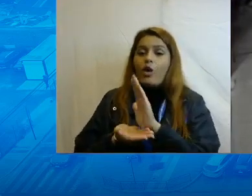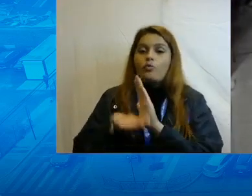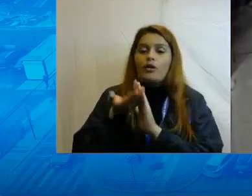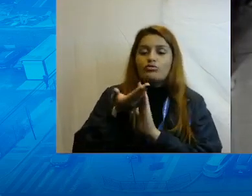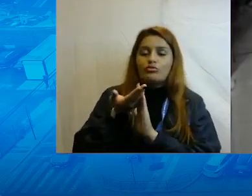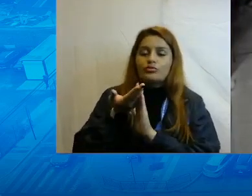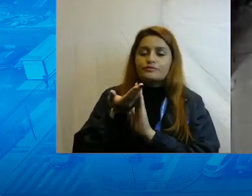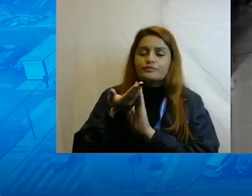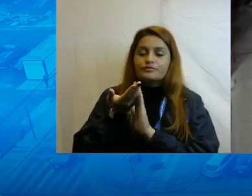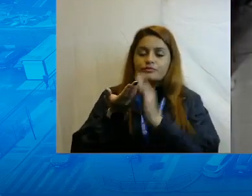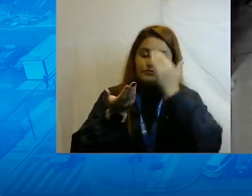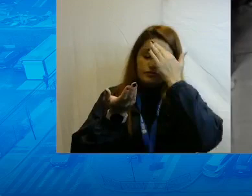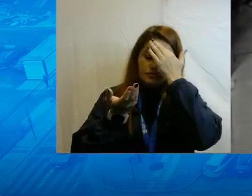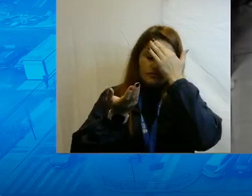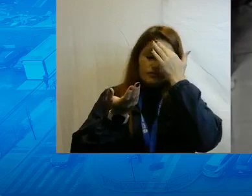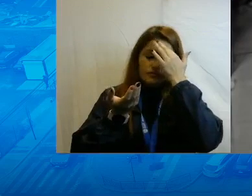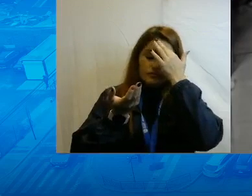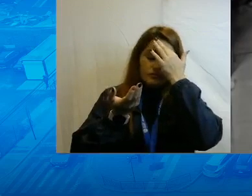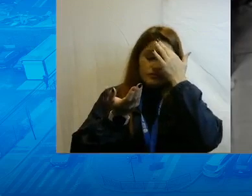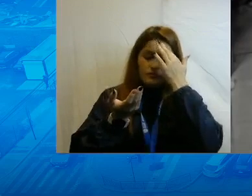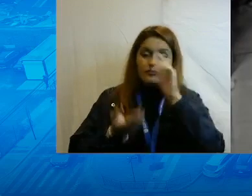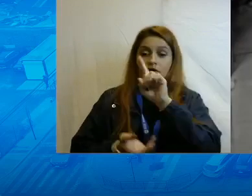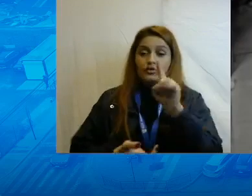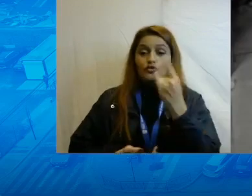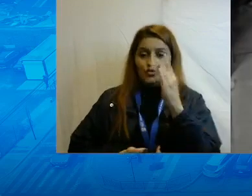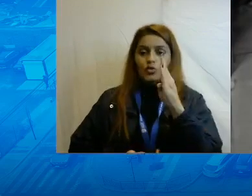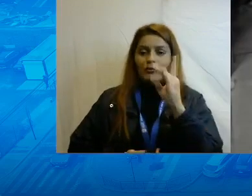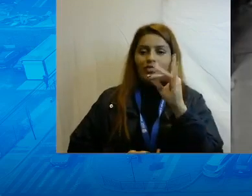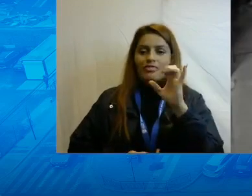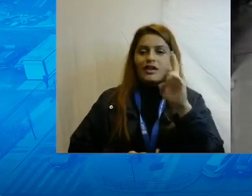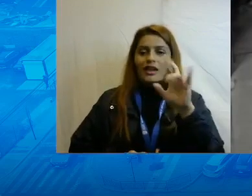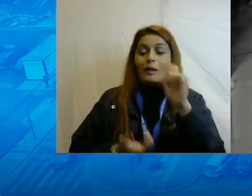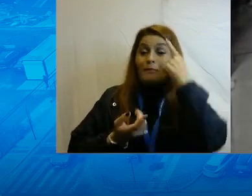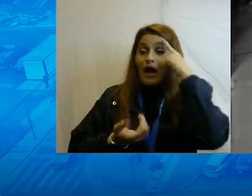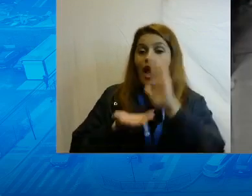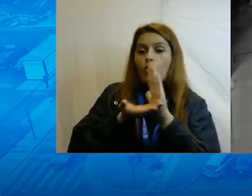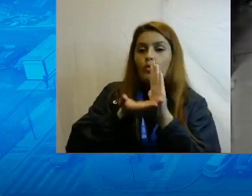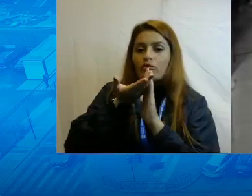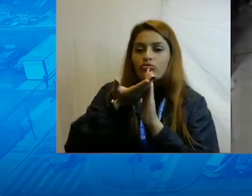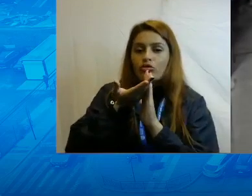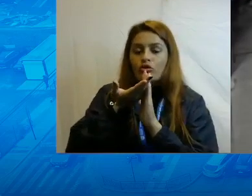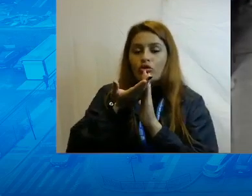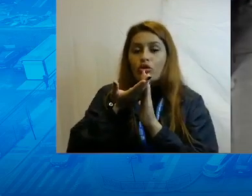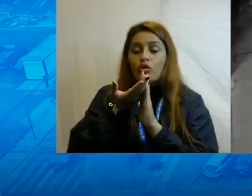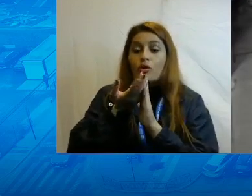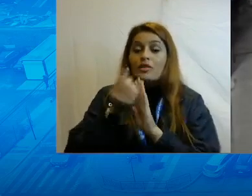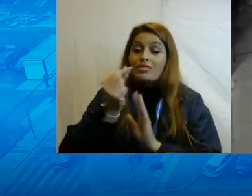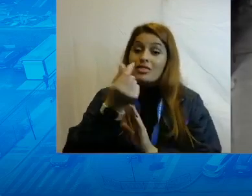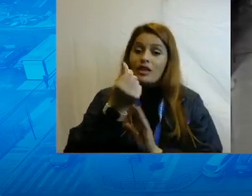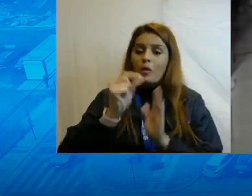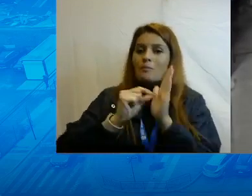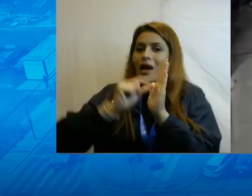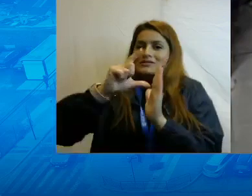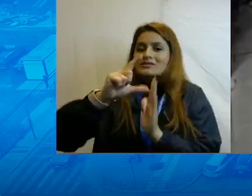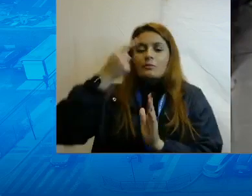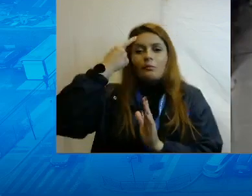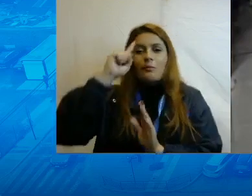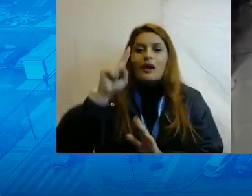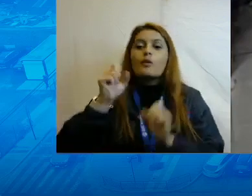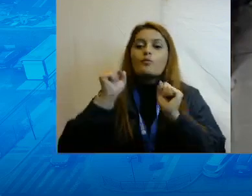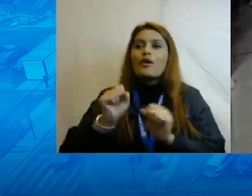y perdón, subdere, sí, para que se pudiera aumentar el presupuesto y así que también